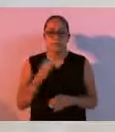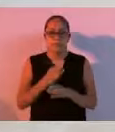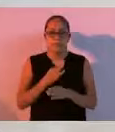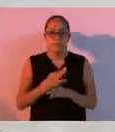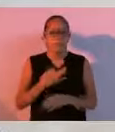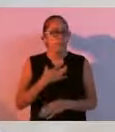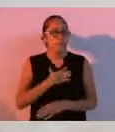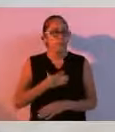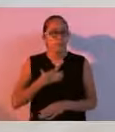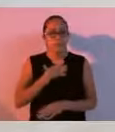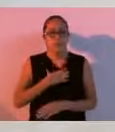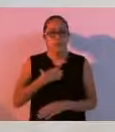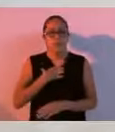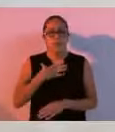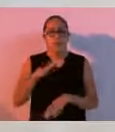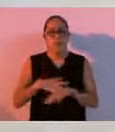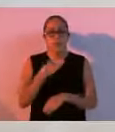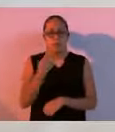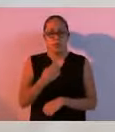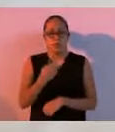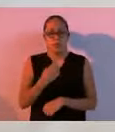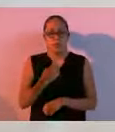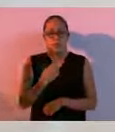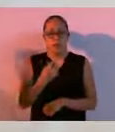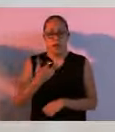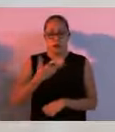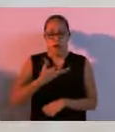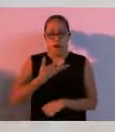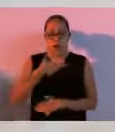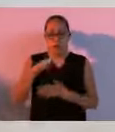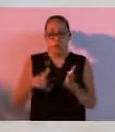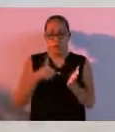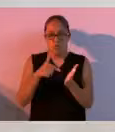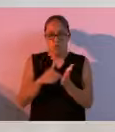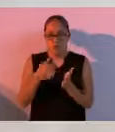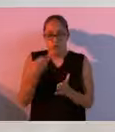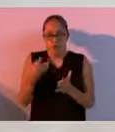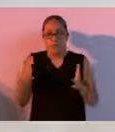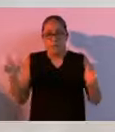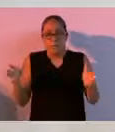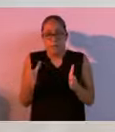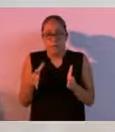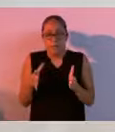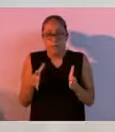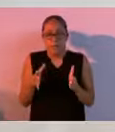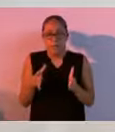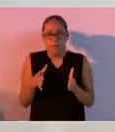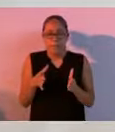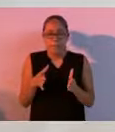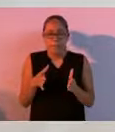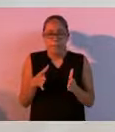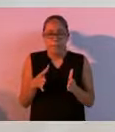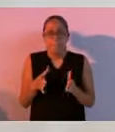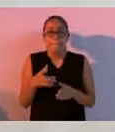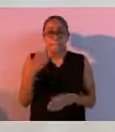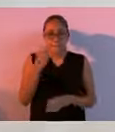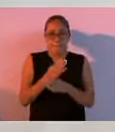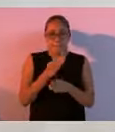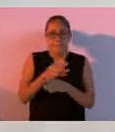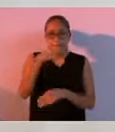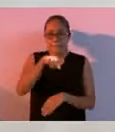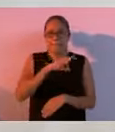aquí se concentran en un espacio geográfico reducido. Eso quiere decir que se va a notar la